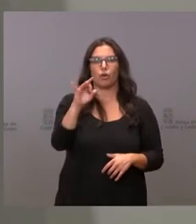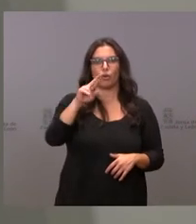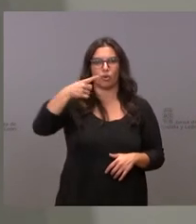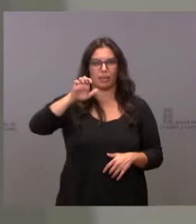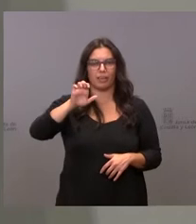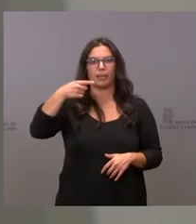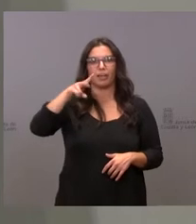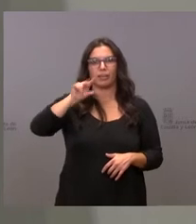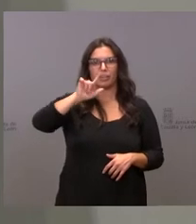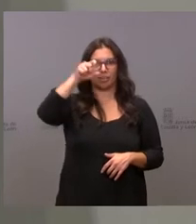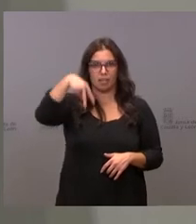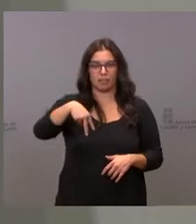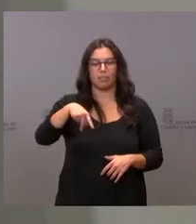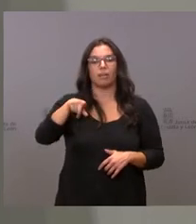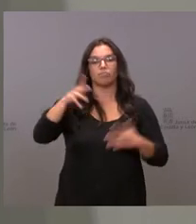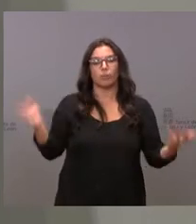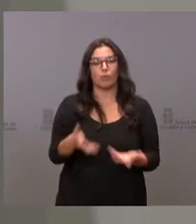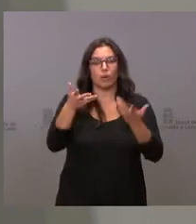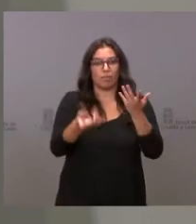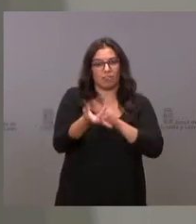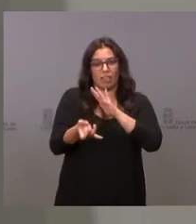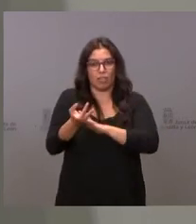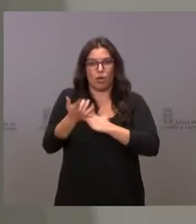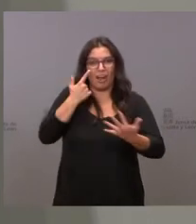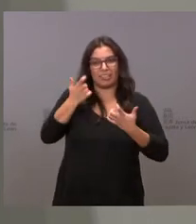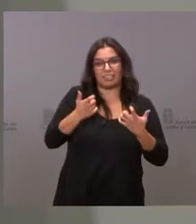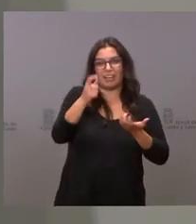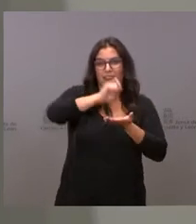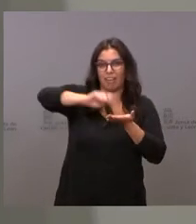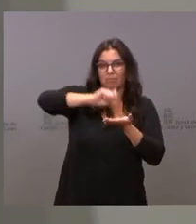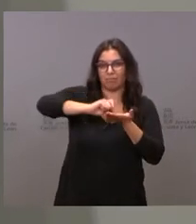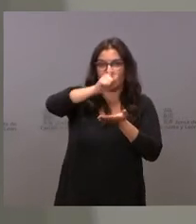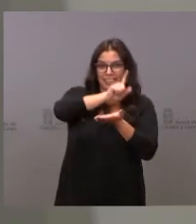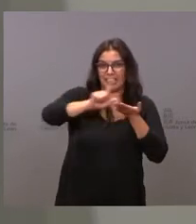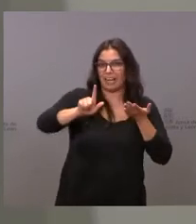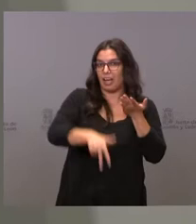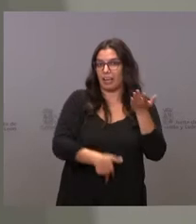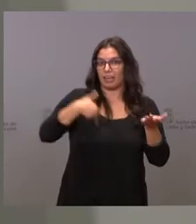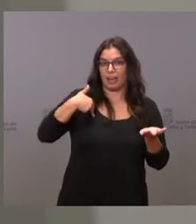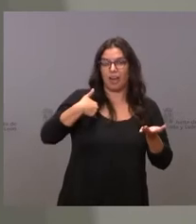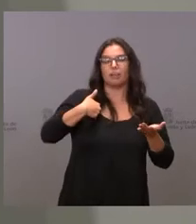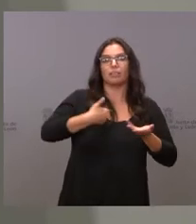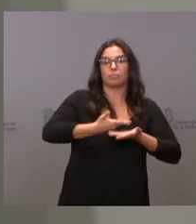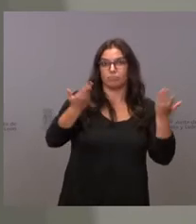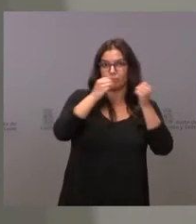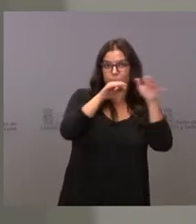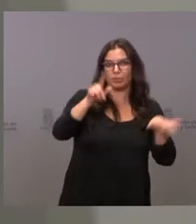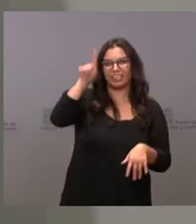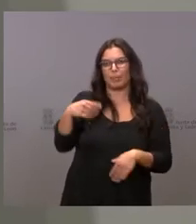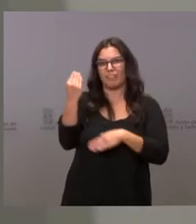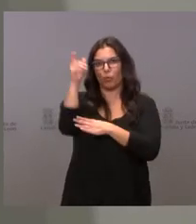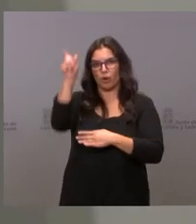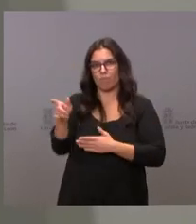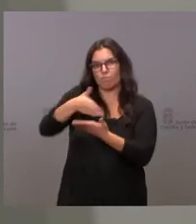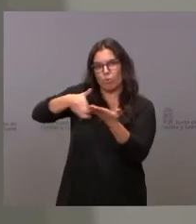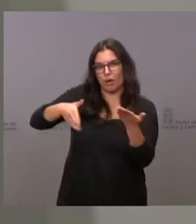la finalidad de promocionar la creación artística y literaria en general y la obra y la figura del poeta Jorge Guillén, en particular,